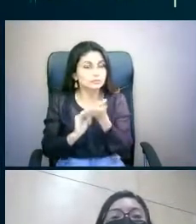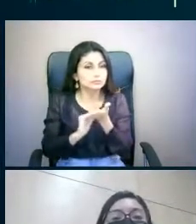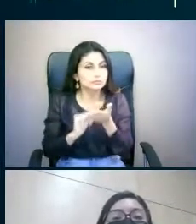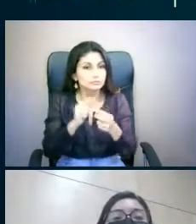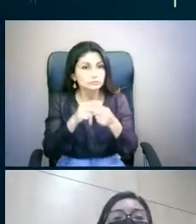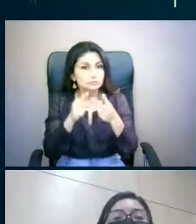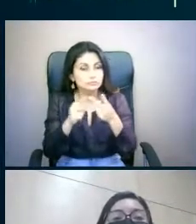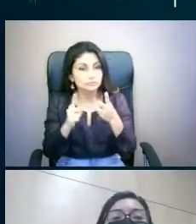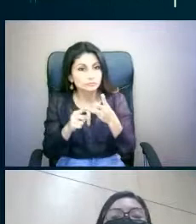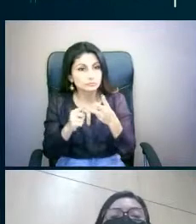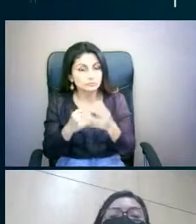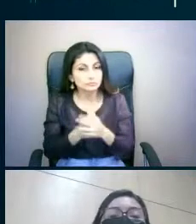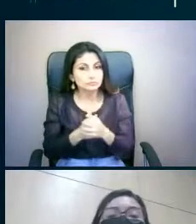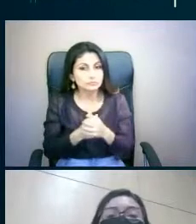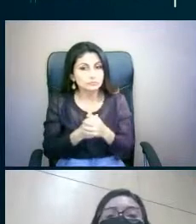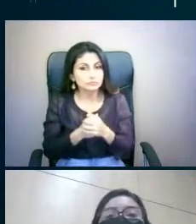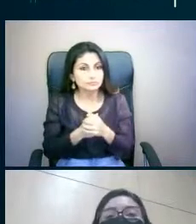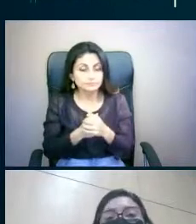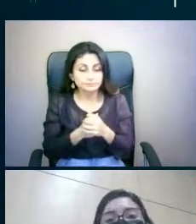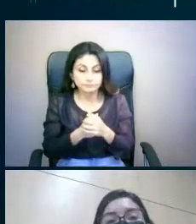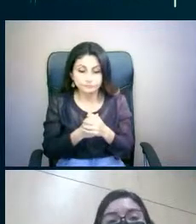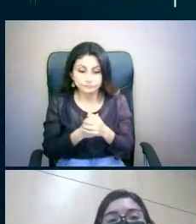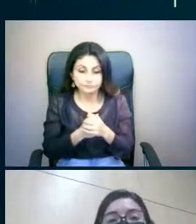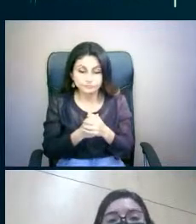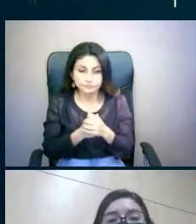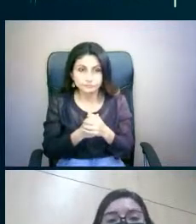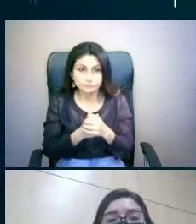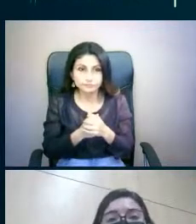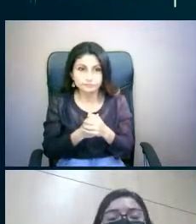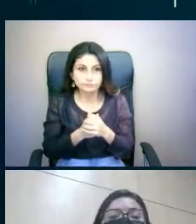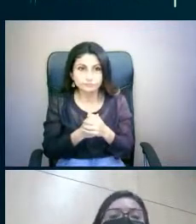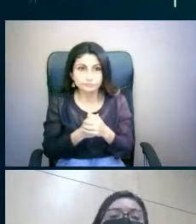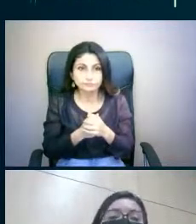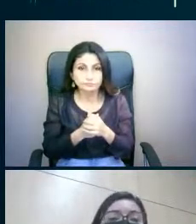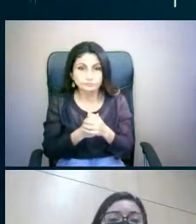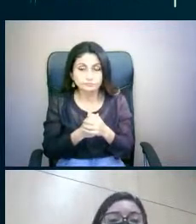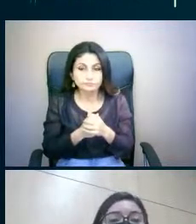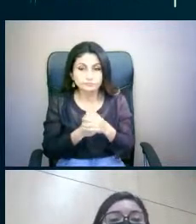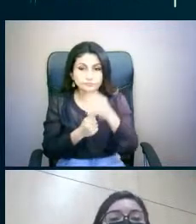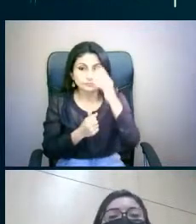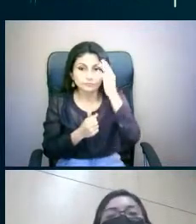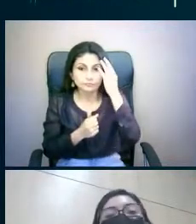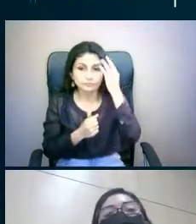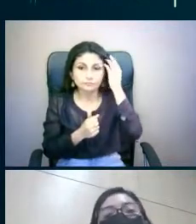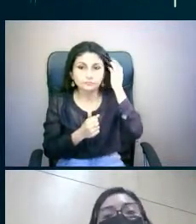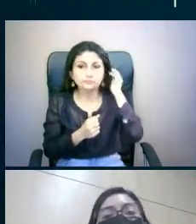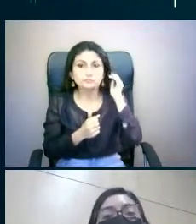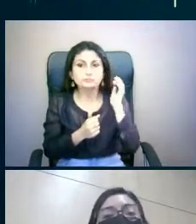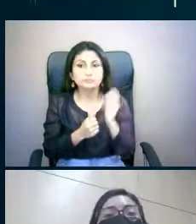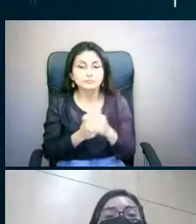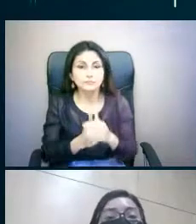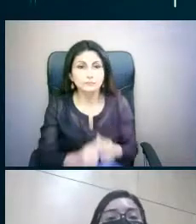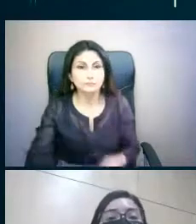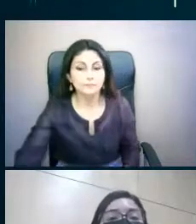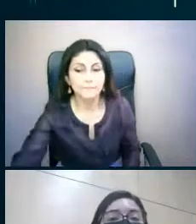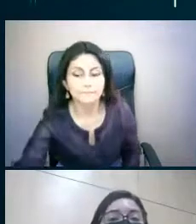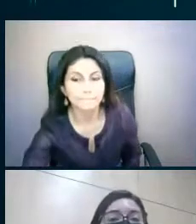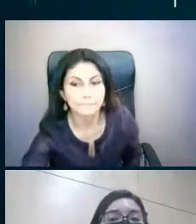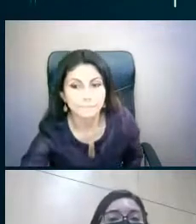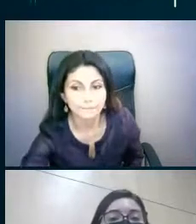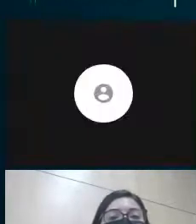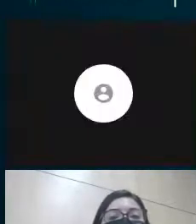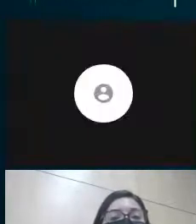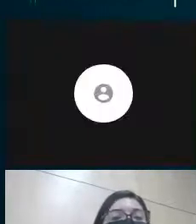una manera amigable pudiera ver el desempeño de la red. Nuestro proyecto estuvo enfocado en los